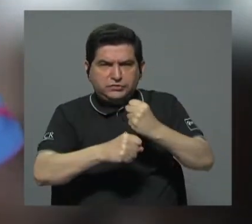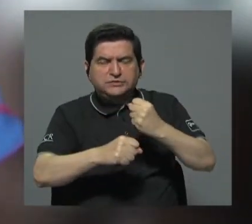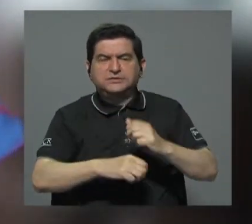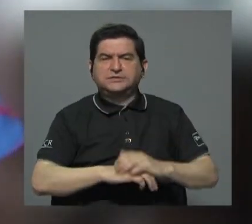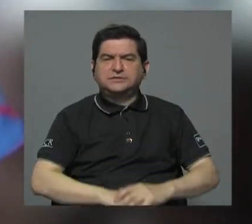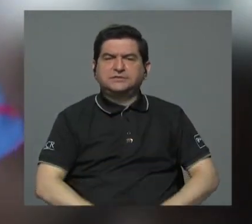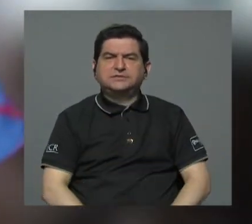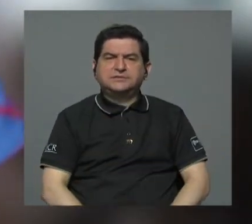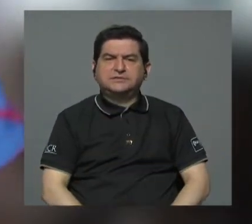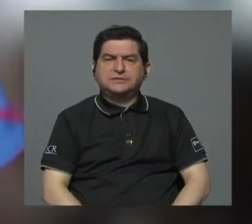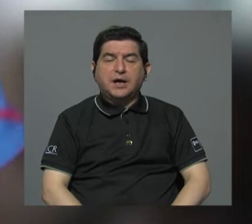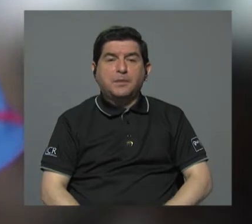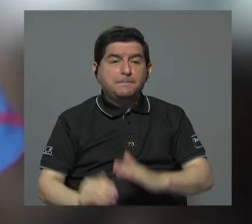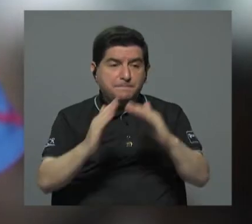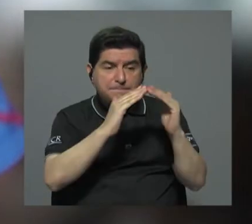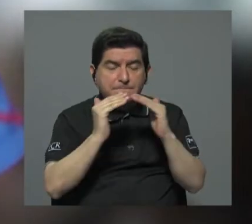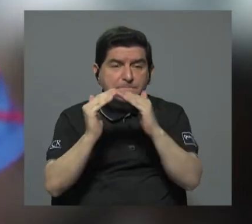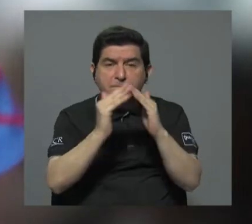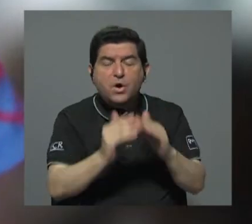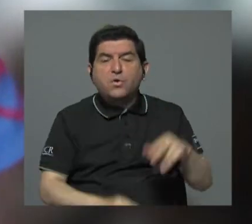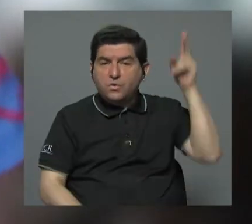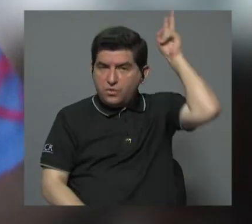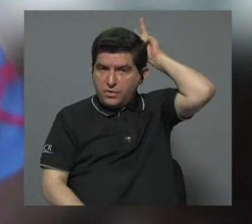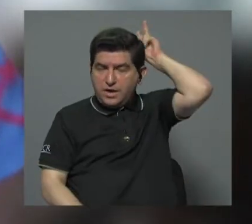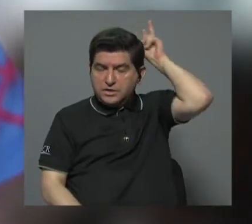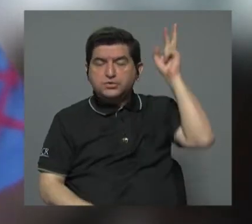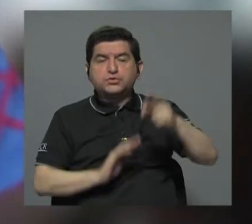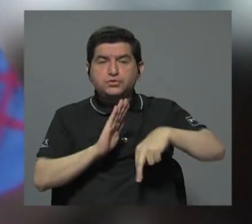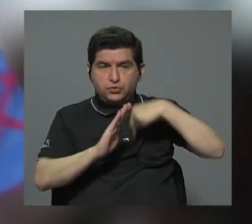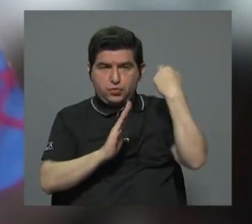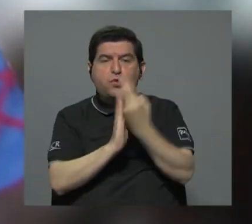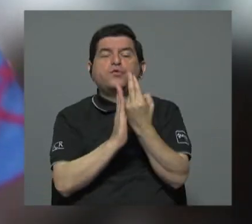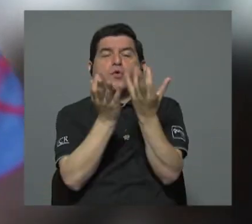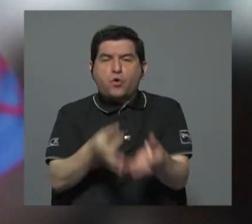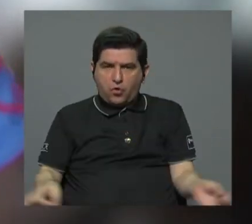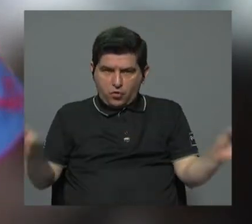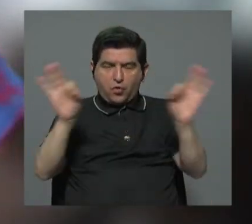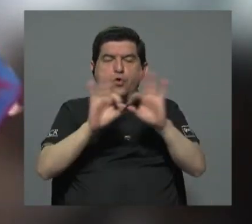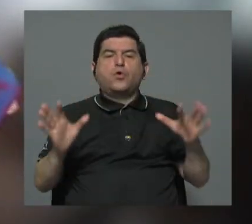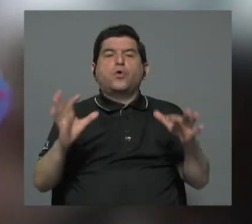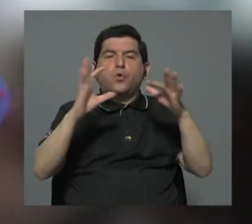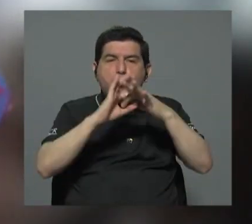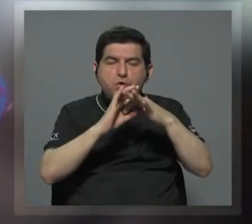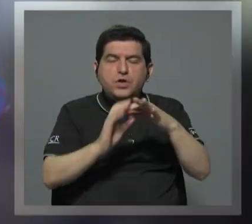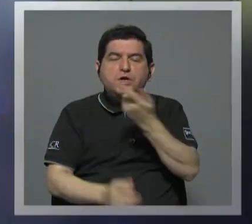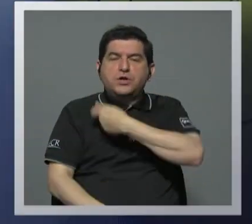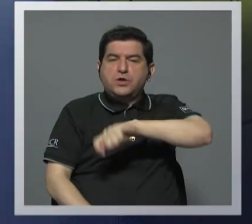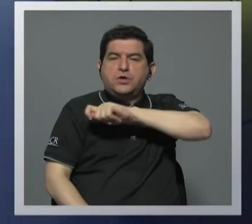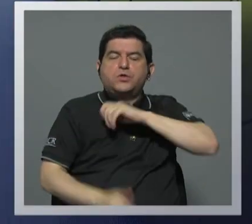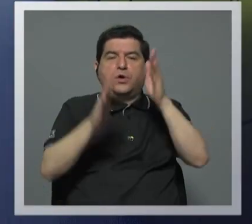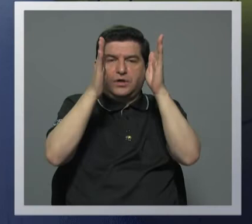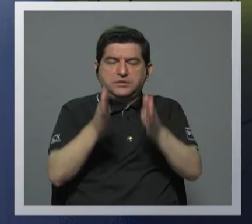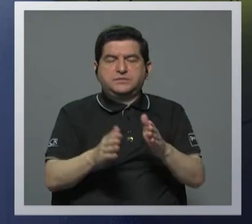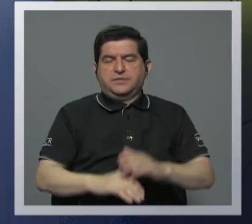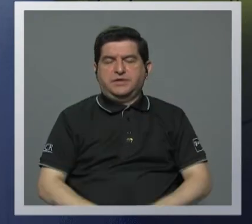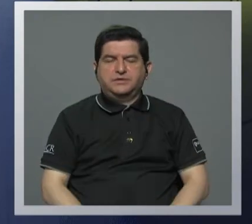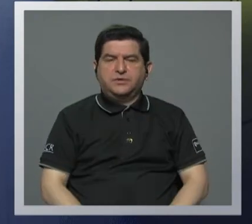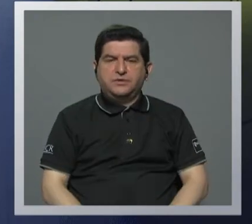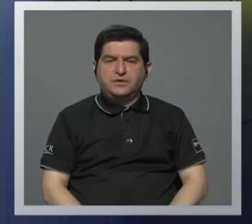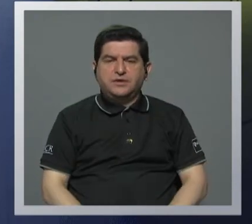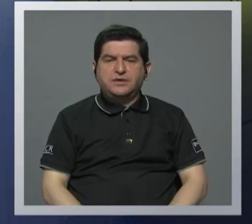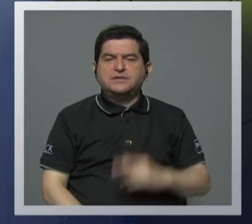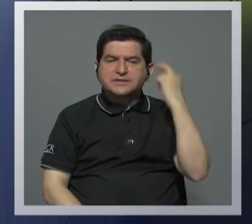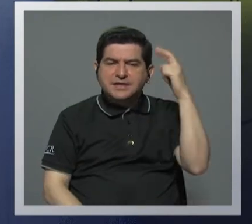donde la población indígena tuvo un papel muy importante junto a los españoles. Porque,